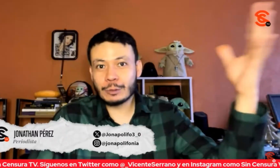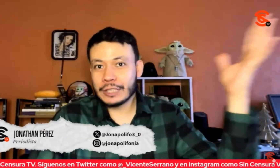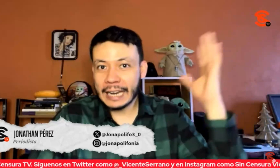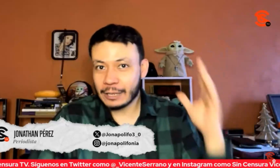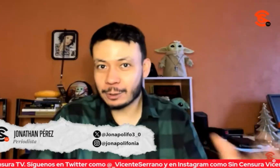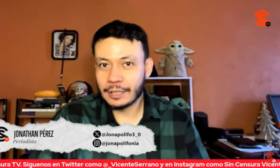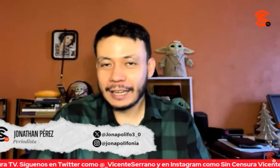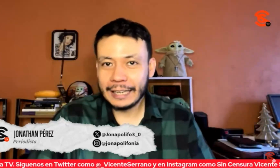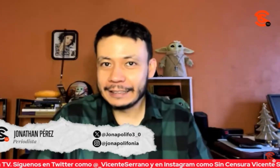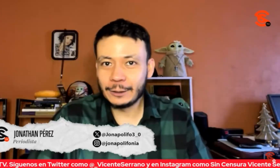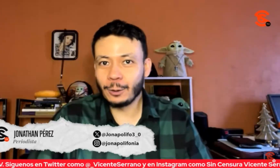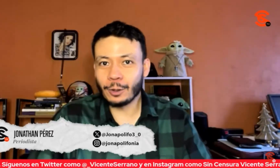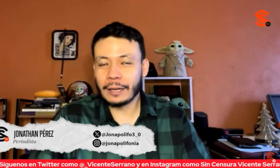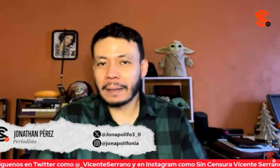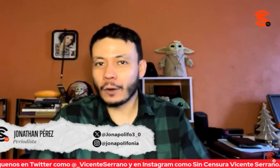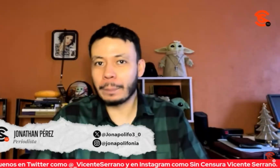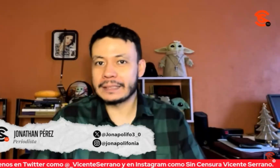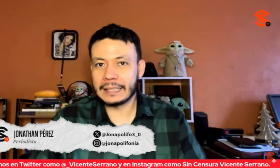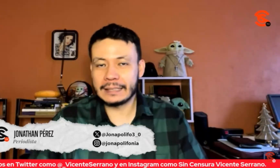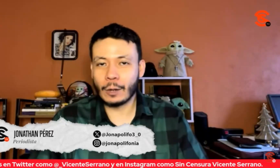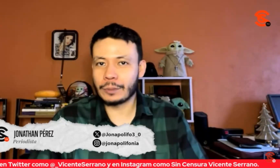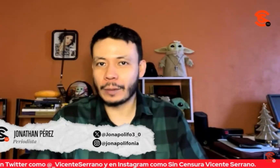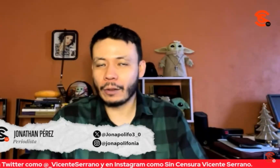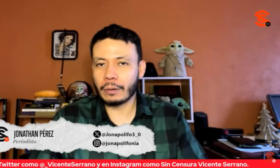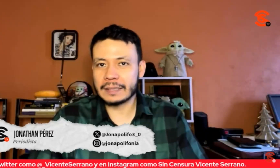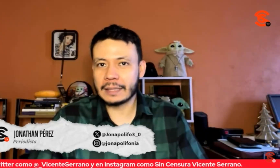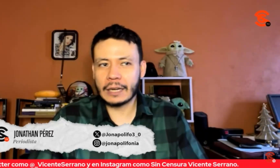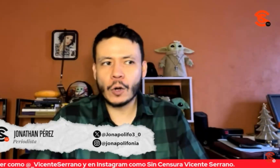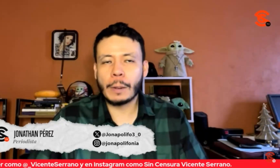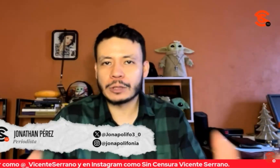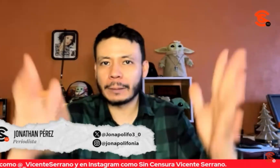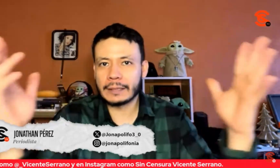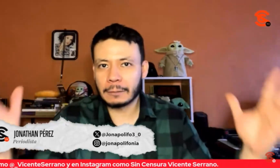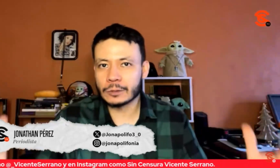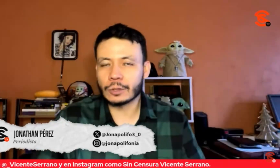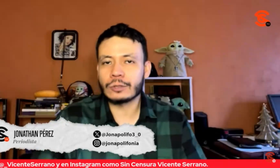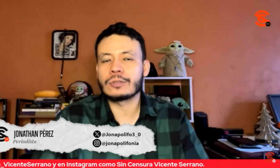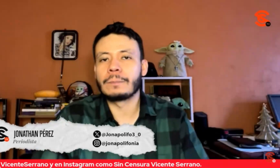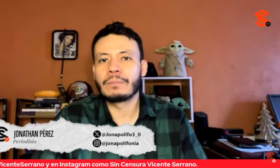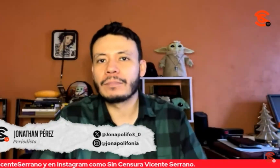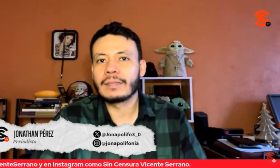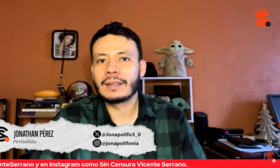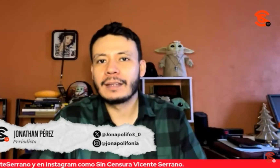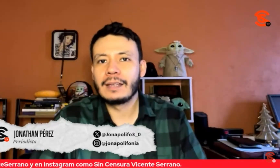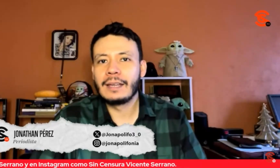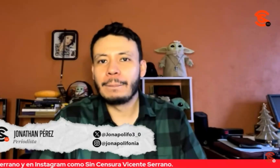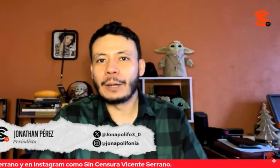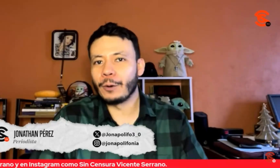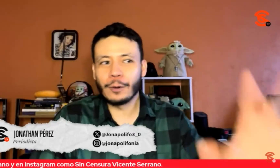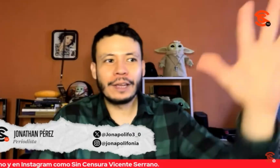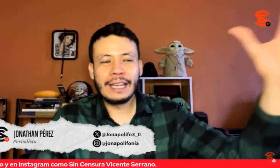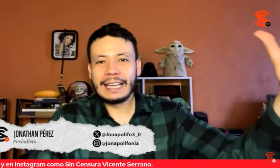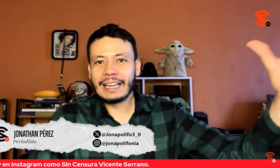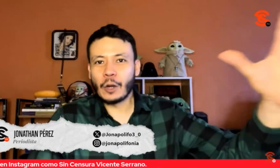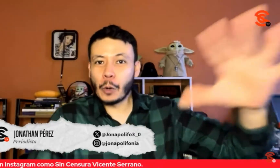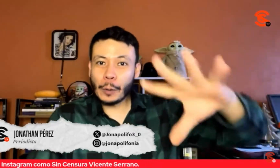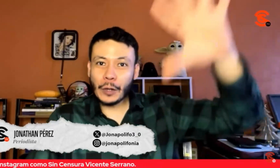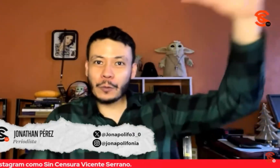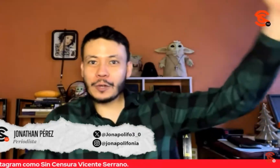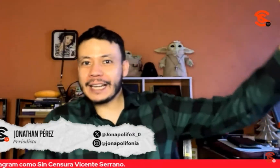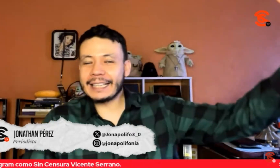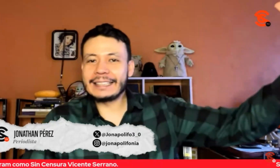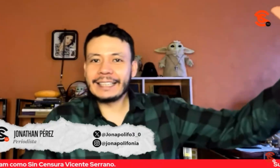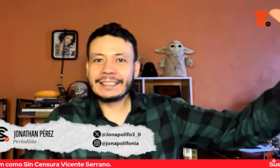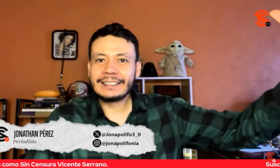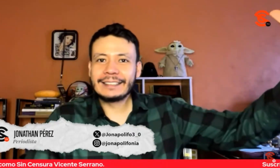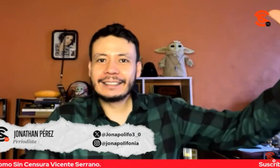en los próximos 100 años el título del mejor presidente a López Obrador. Va a ser, ya no lo vamos a ver tal vez nosotros. Pero como lo